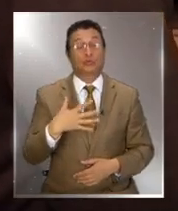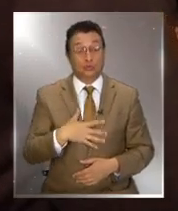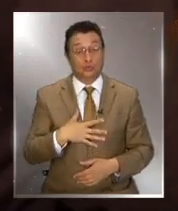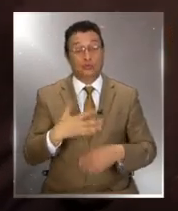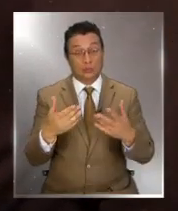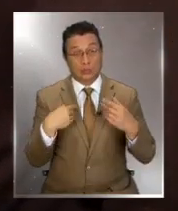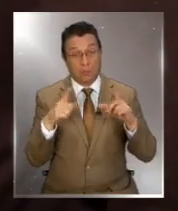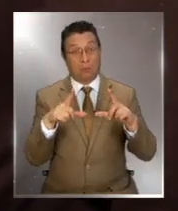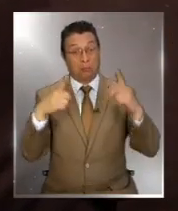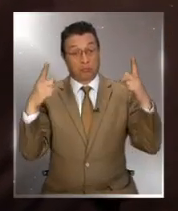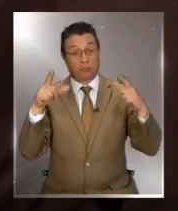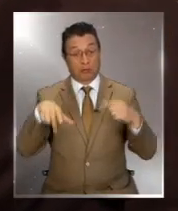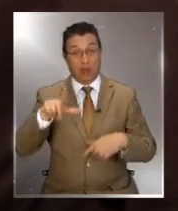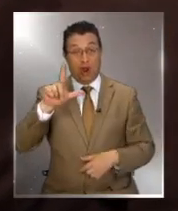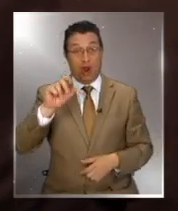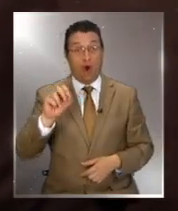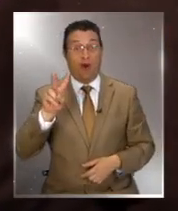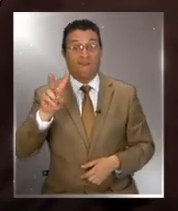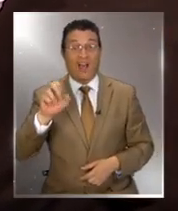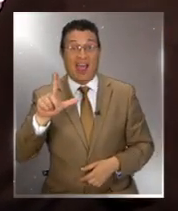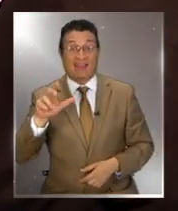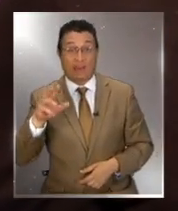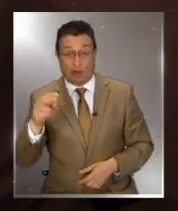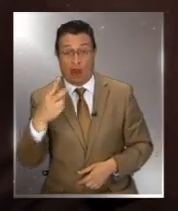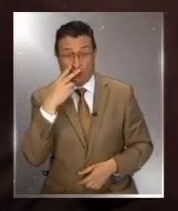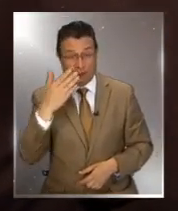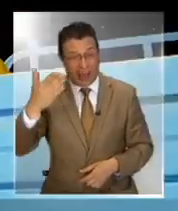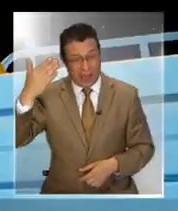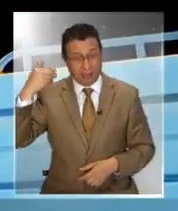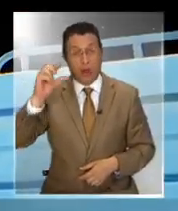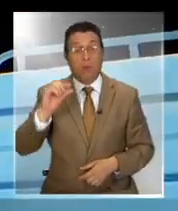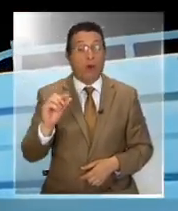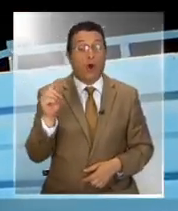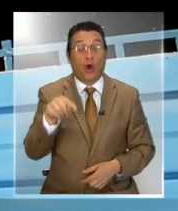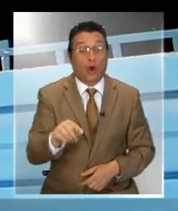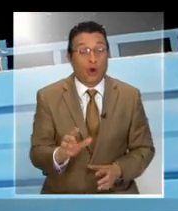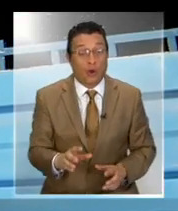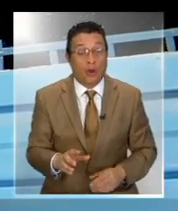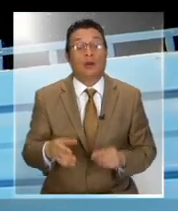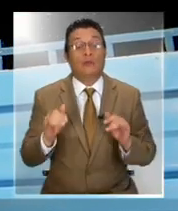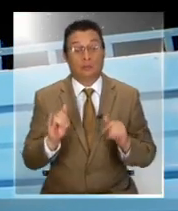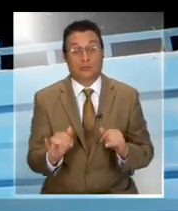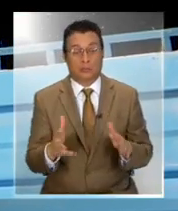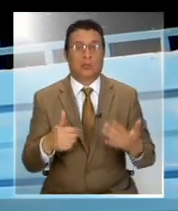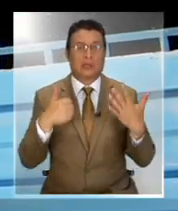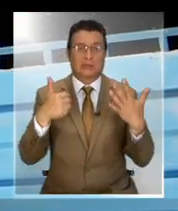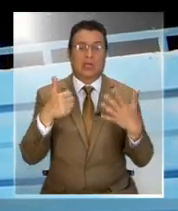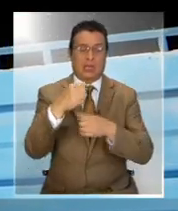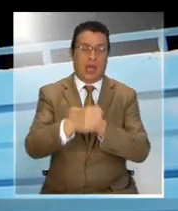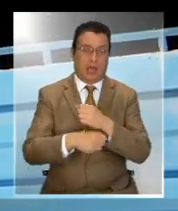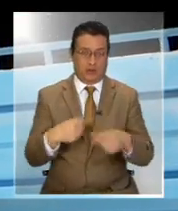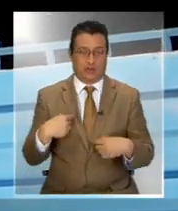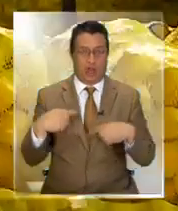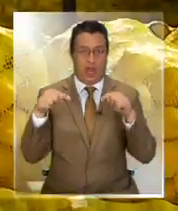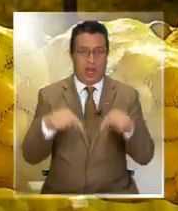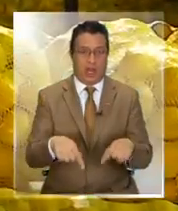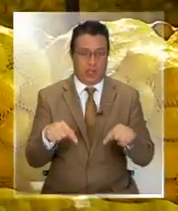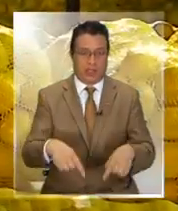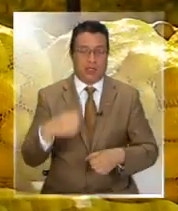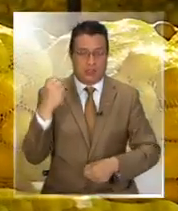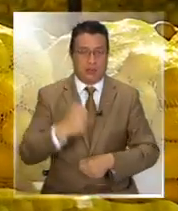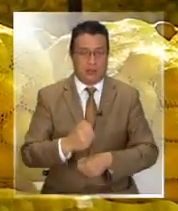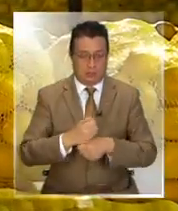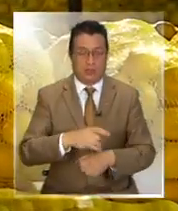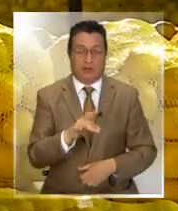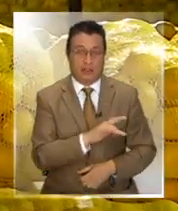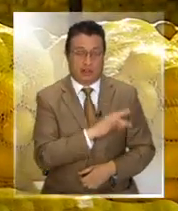llamado la atención el mundo de Los Vallidores? ¿Lo conocían hace años o hace poco? ¿Verdad? Sí, mire, ya son 6 años que estoy aquí en